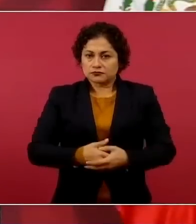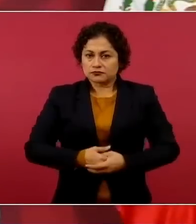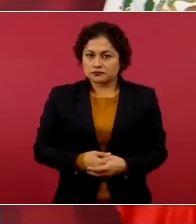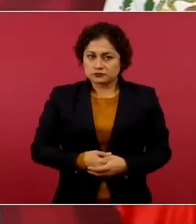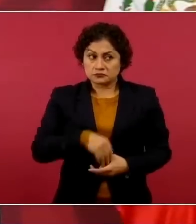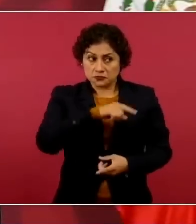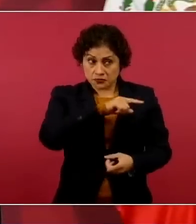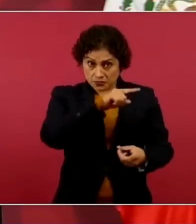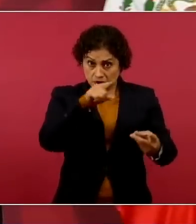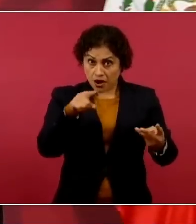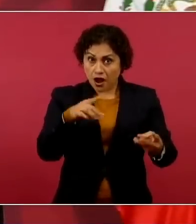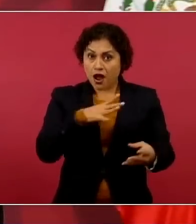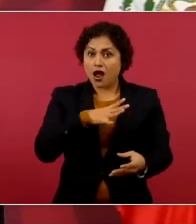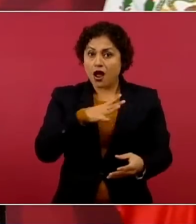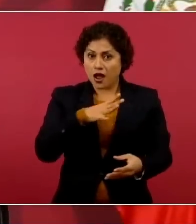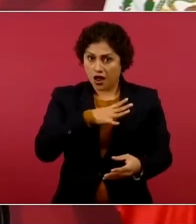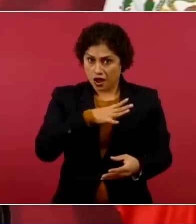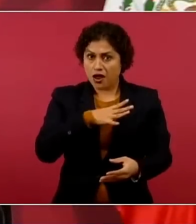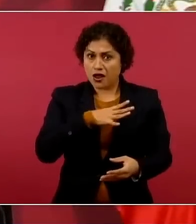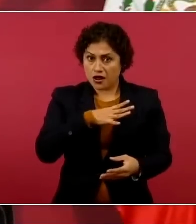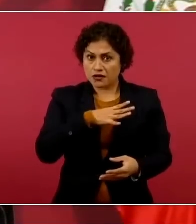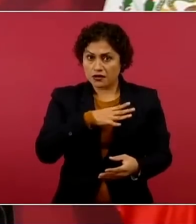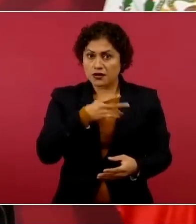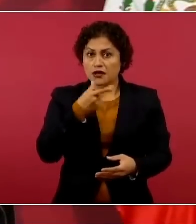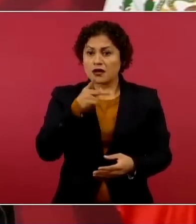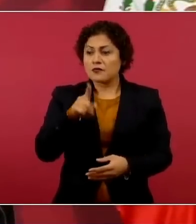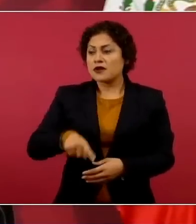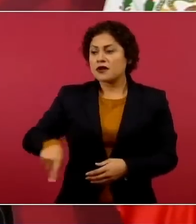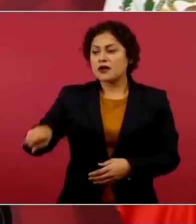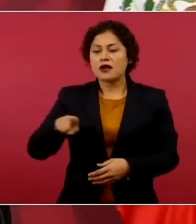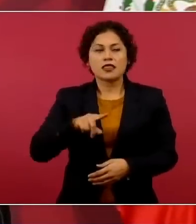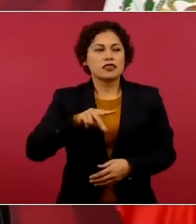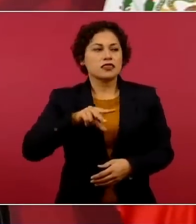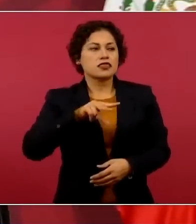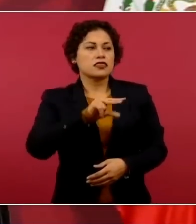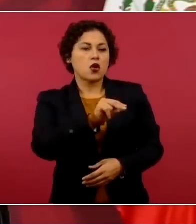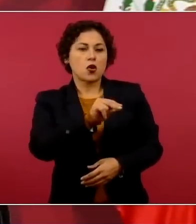Claro que los hay, pero no los dejan.